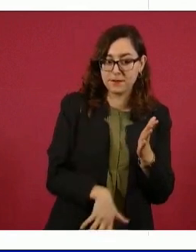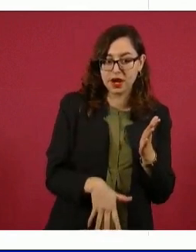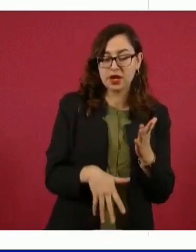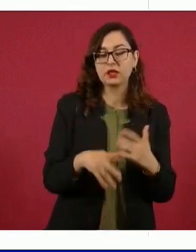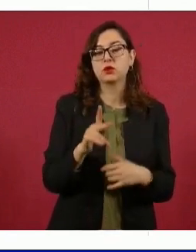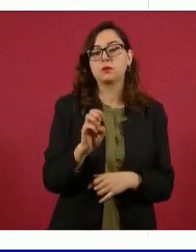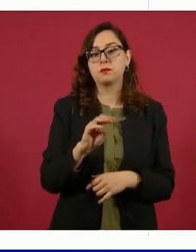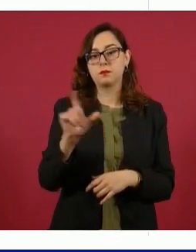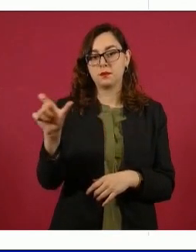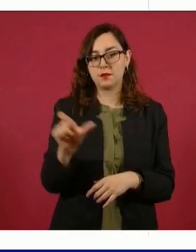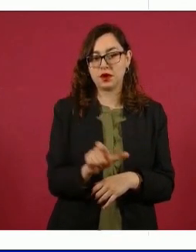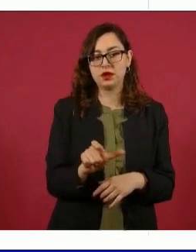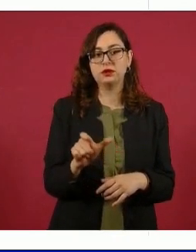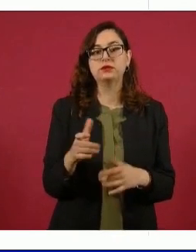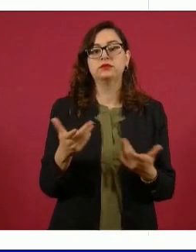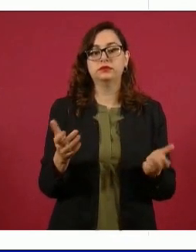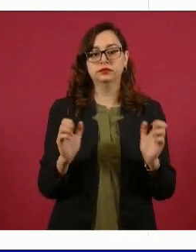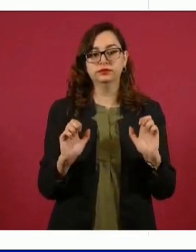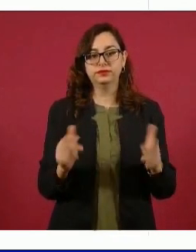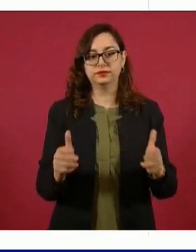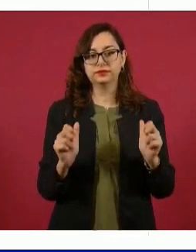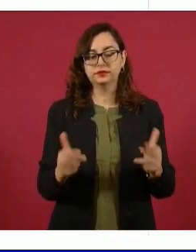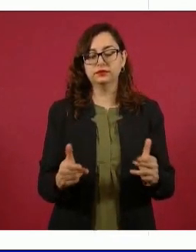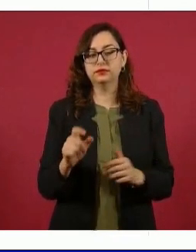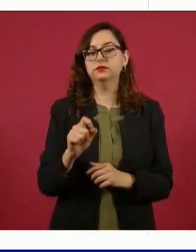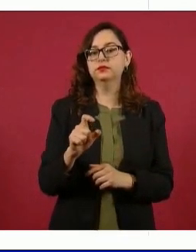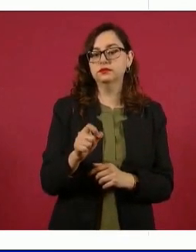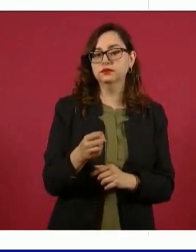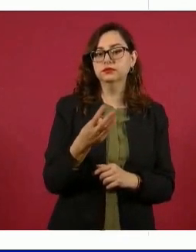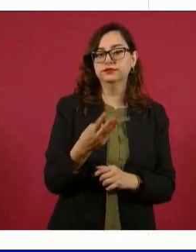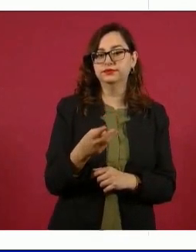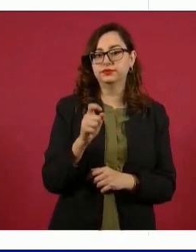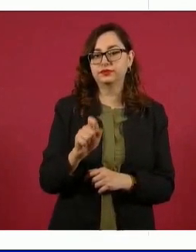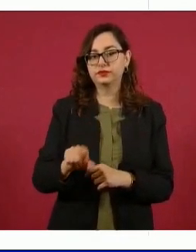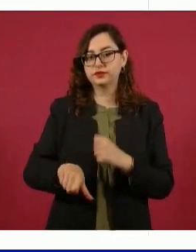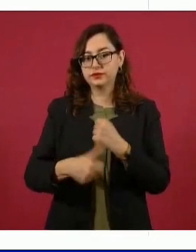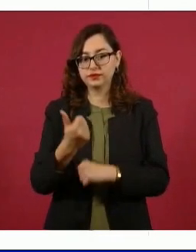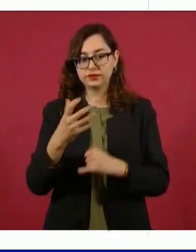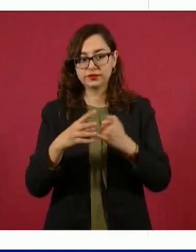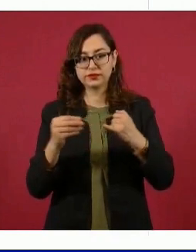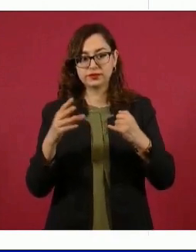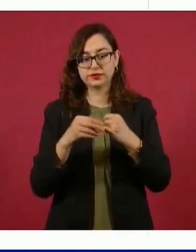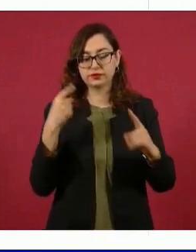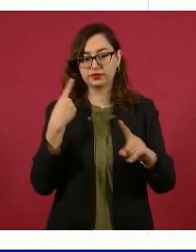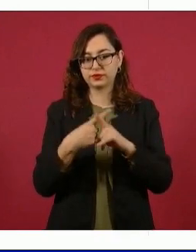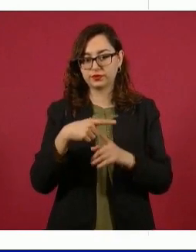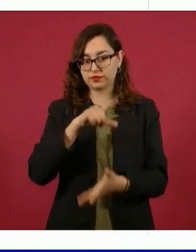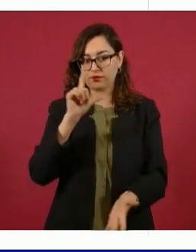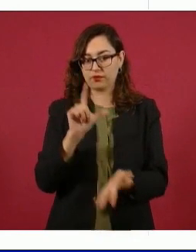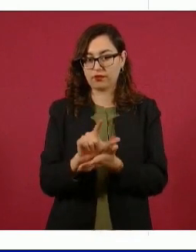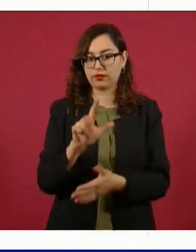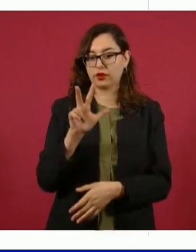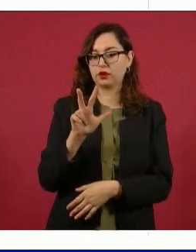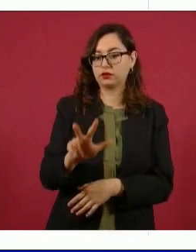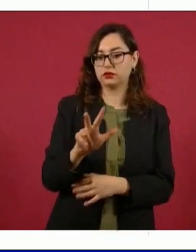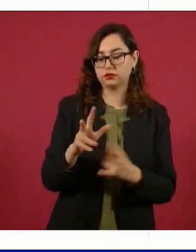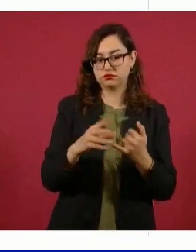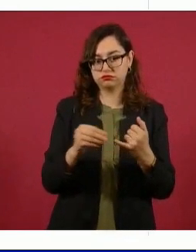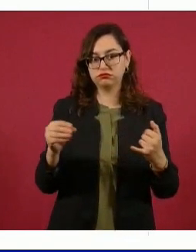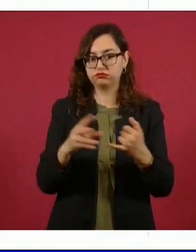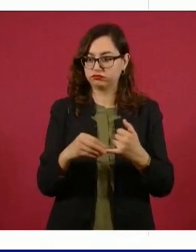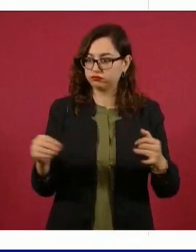franquicia Pemex en Tuxtla Gutiérrez, en Chiapas, 23 pesos con 11 centavos por litro, un margen de 18